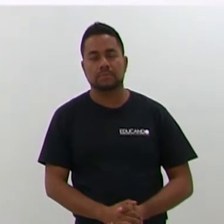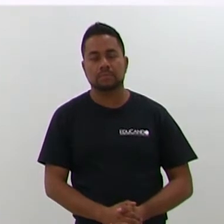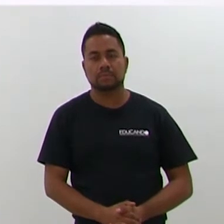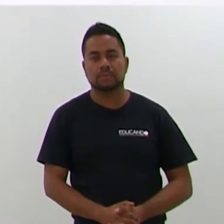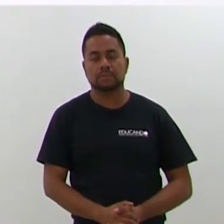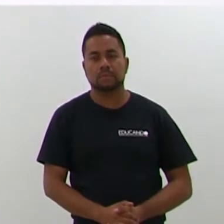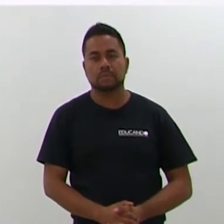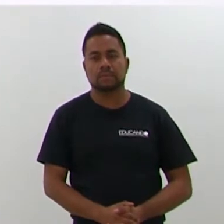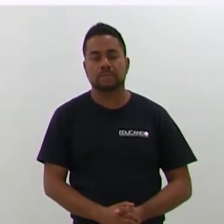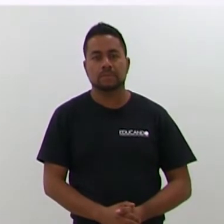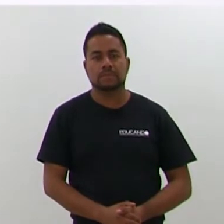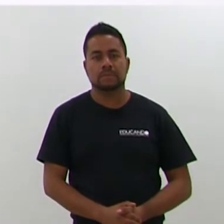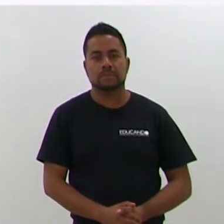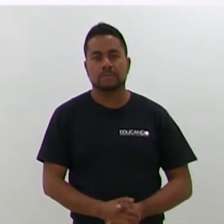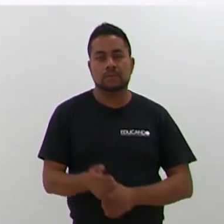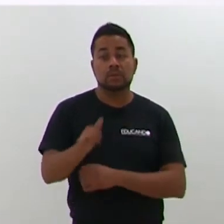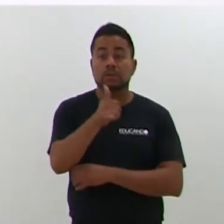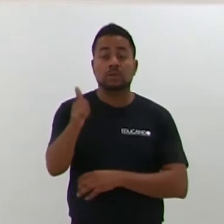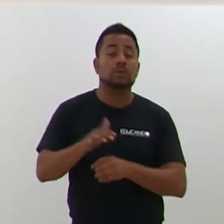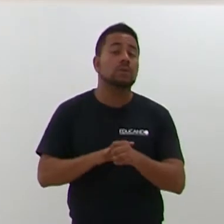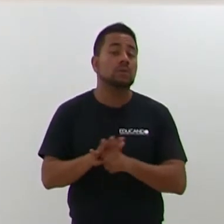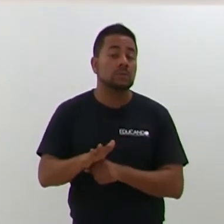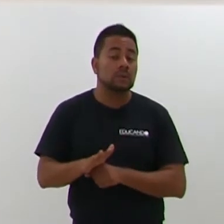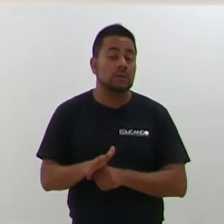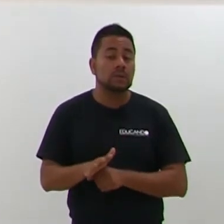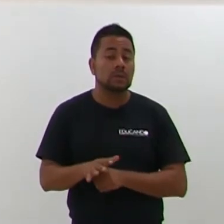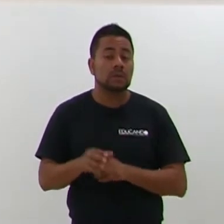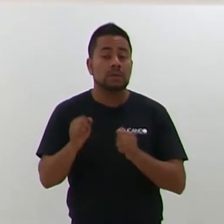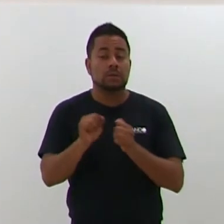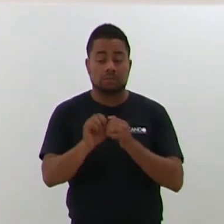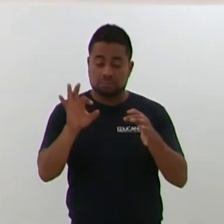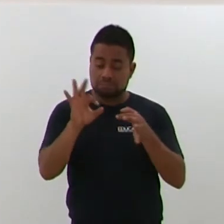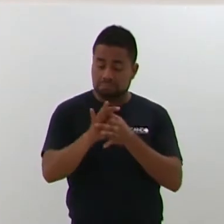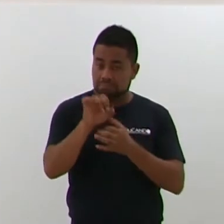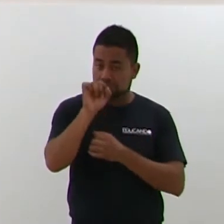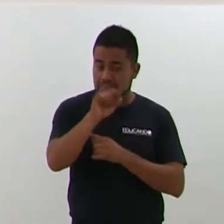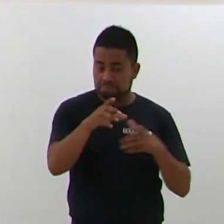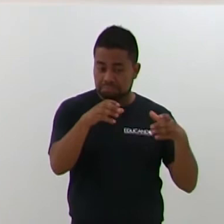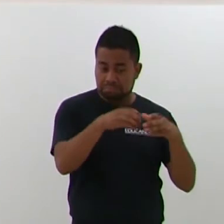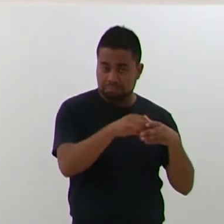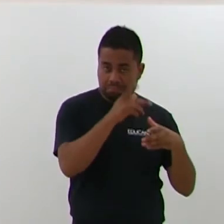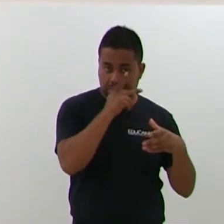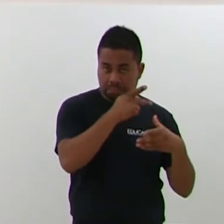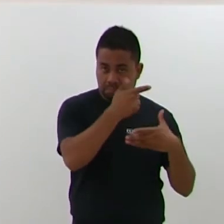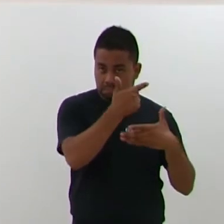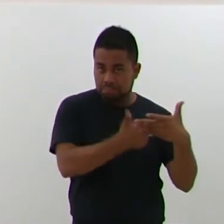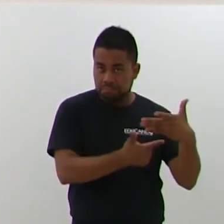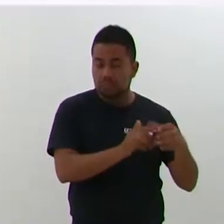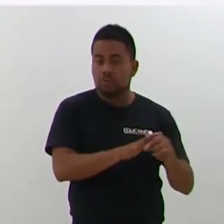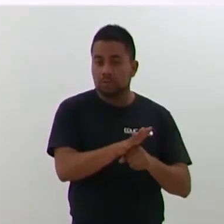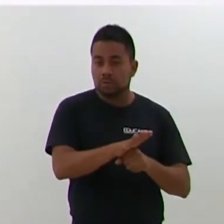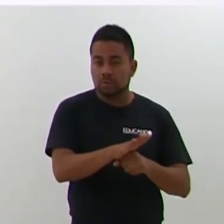Hermana. ¿Cuál otra que tenga que relación con esta familia léxica?